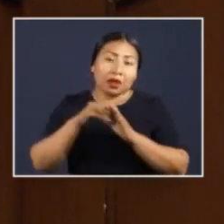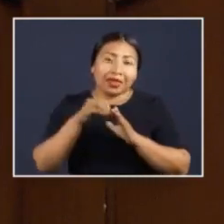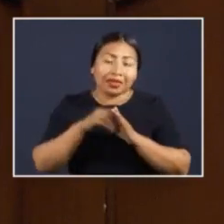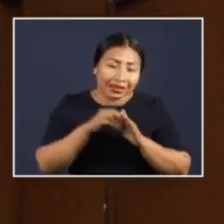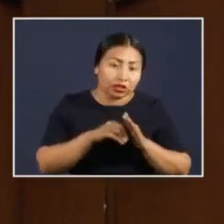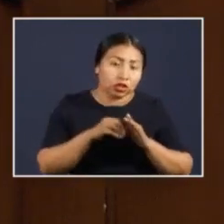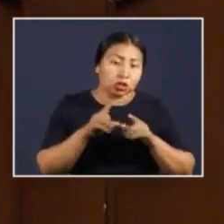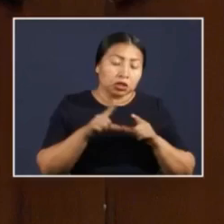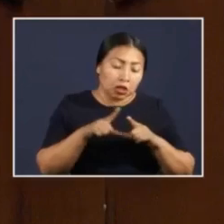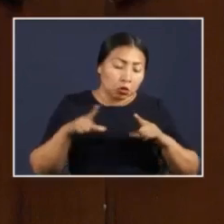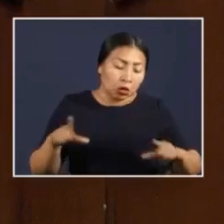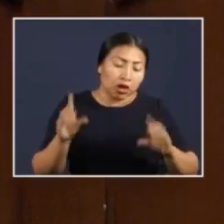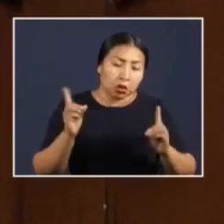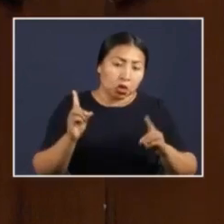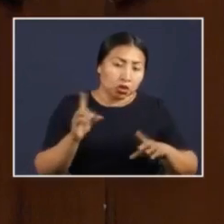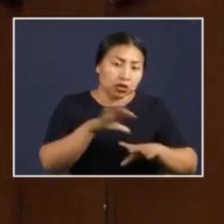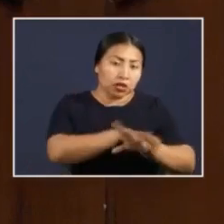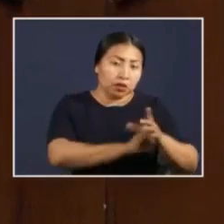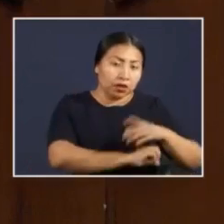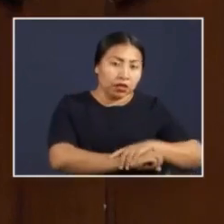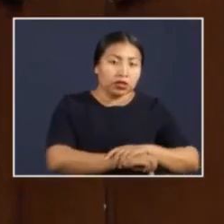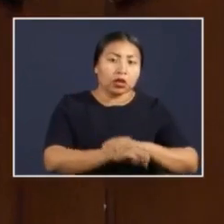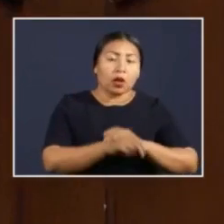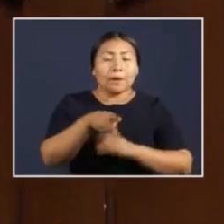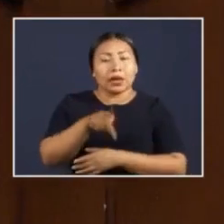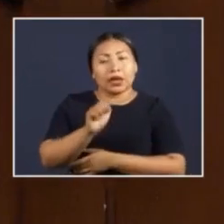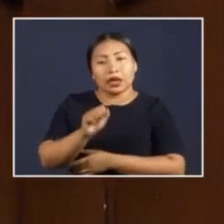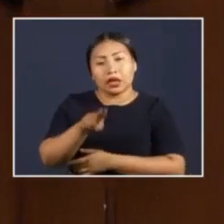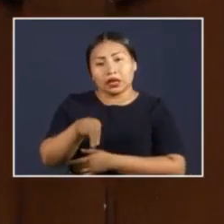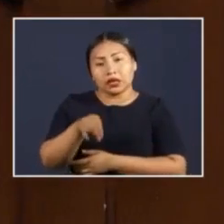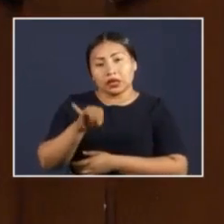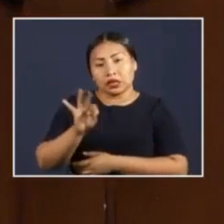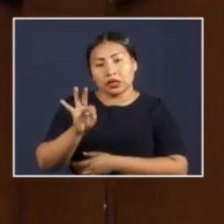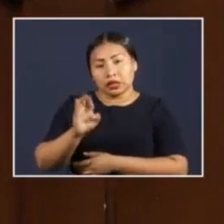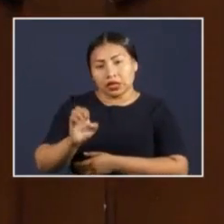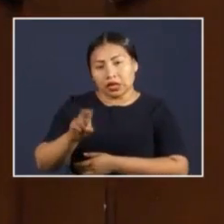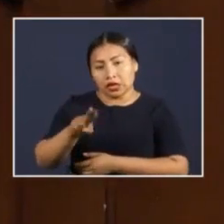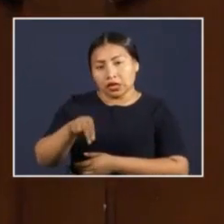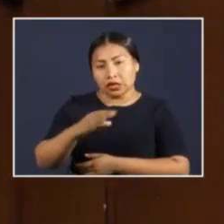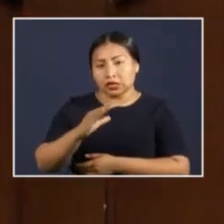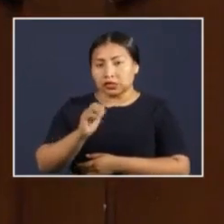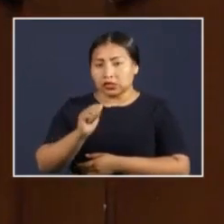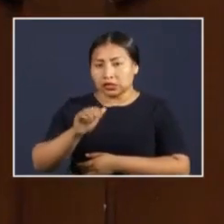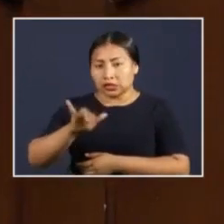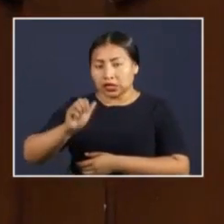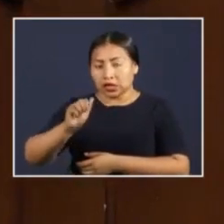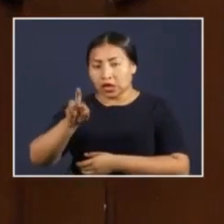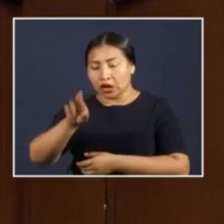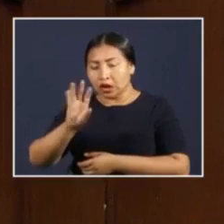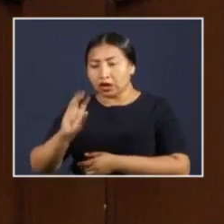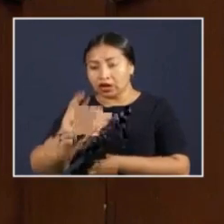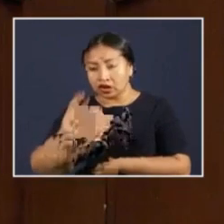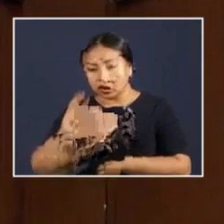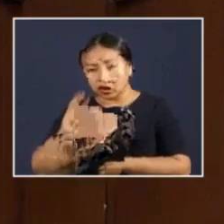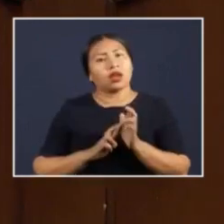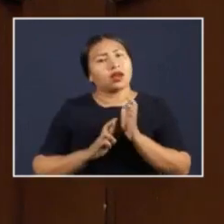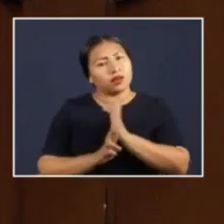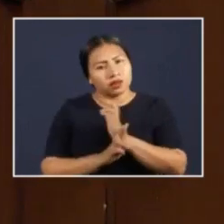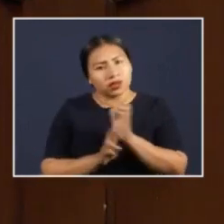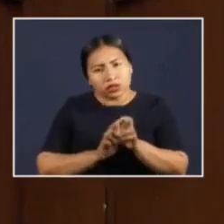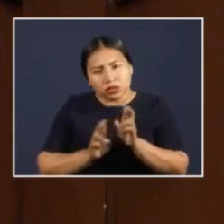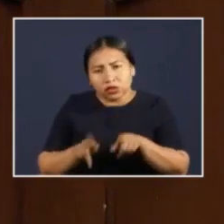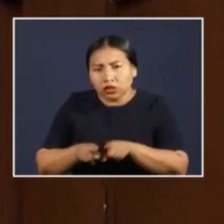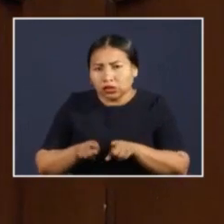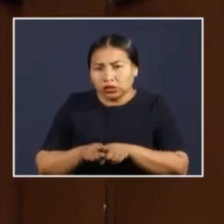cosas importantísimas por el pueblo panameño número uno los programas de rehabilitación estéreo de gobierno